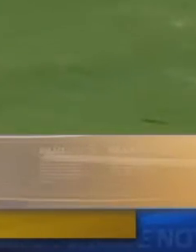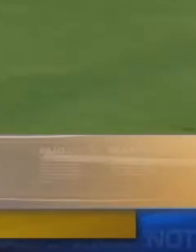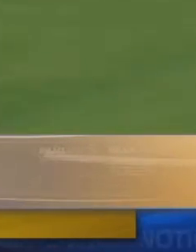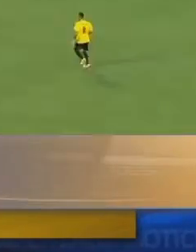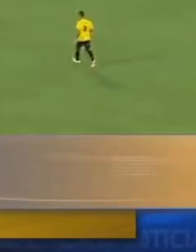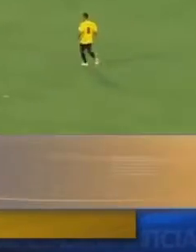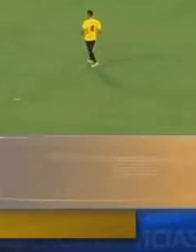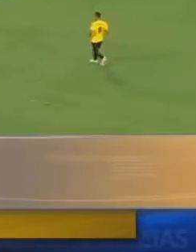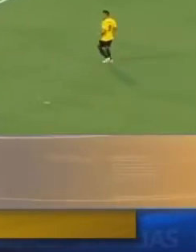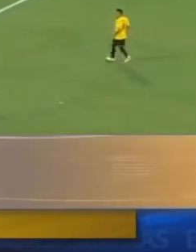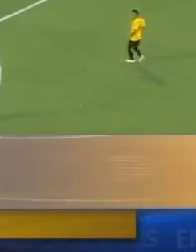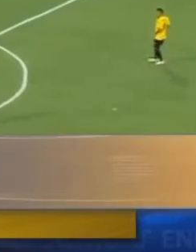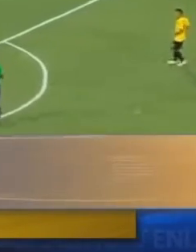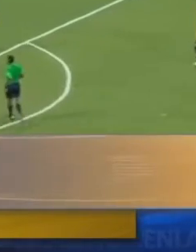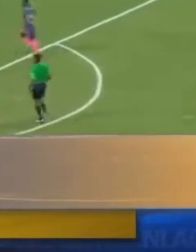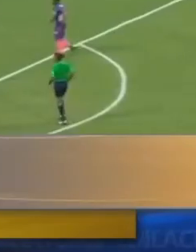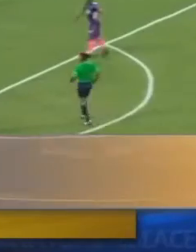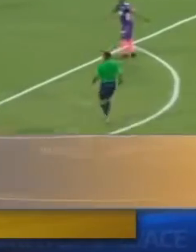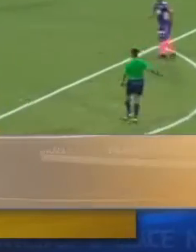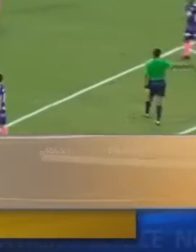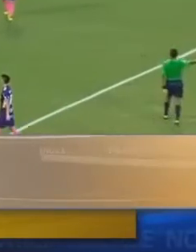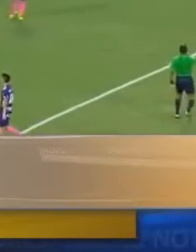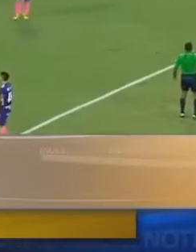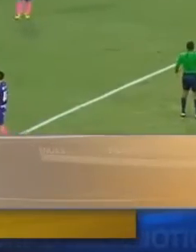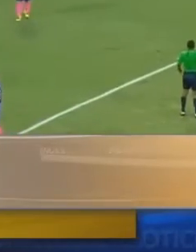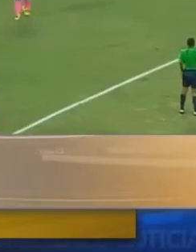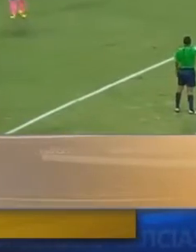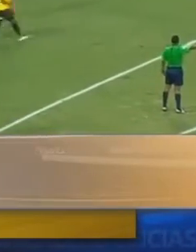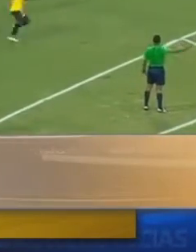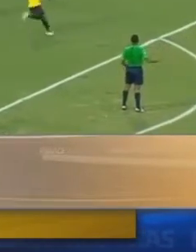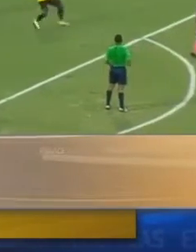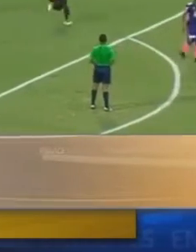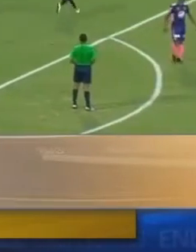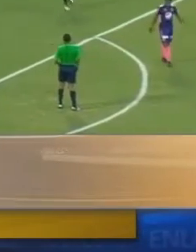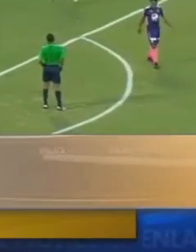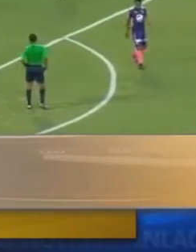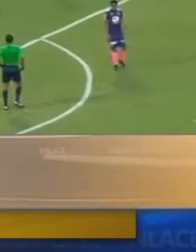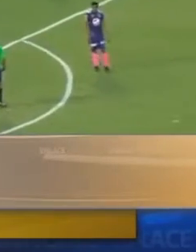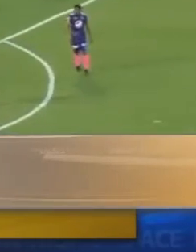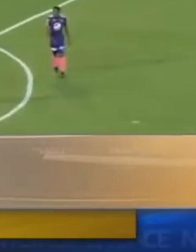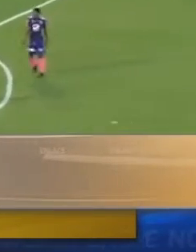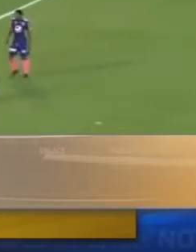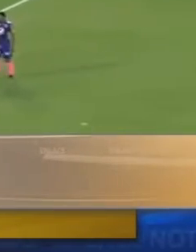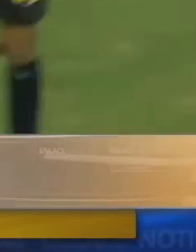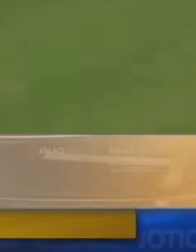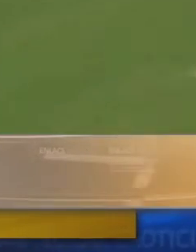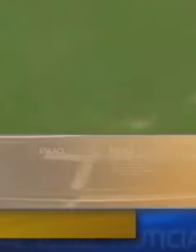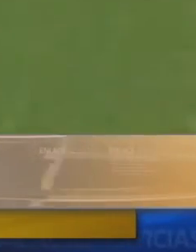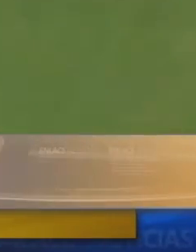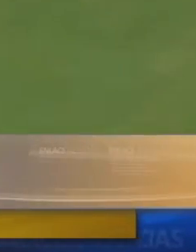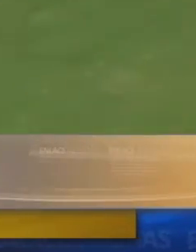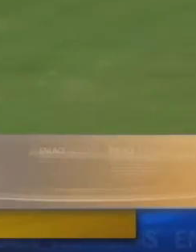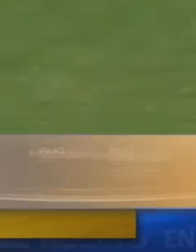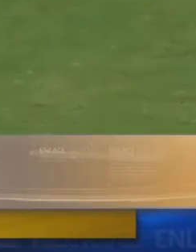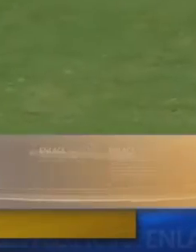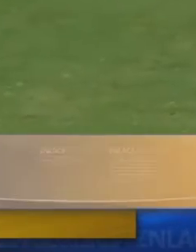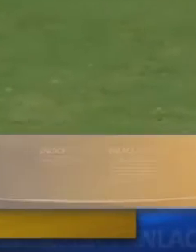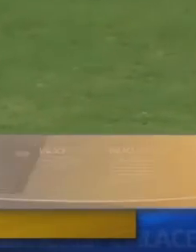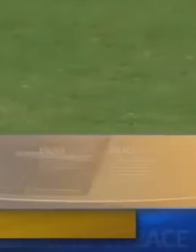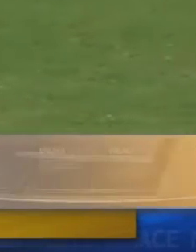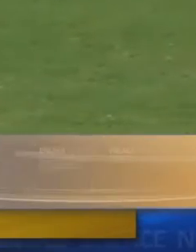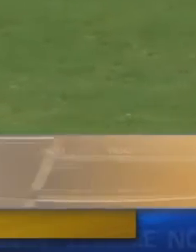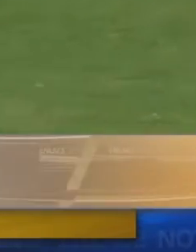deportes. De Arboleda, peligro. Arboleda cruza. ¡Golazo! ¡Golazo! ¡Golazo! La máquina amarilla derrotó